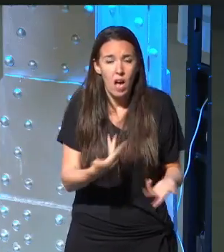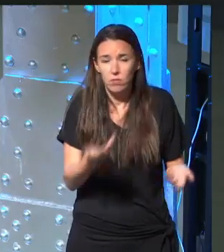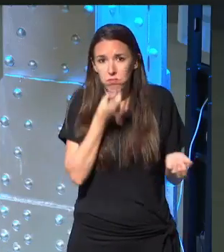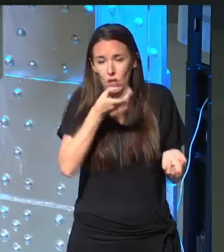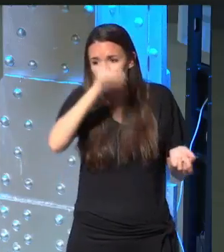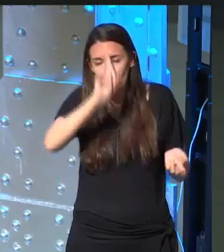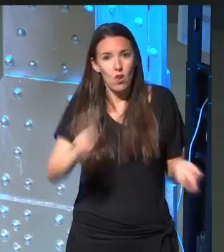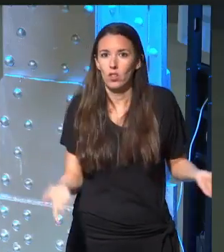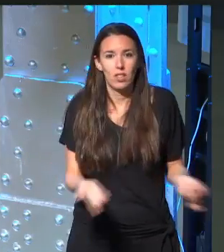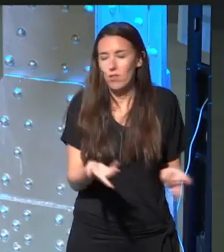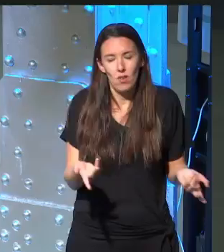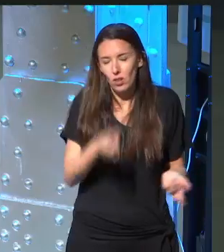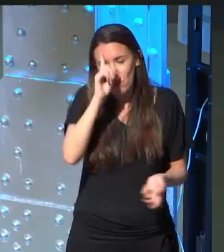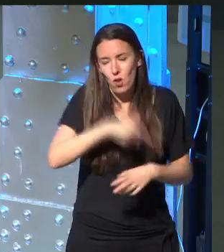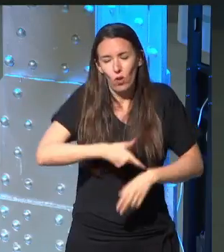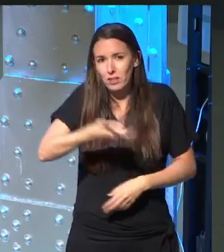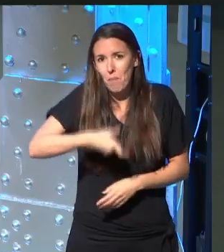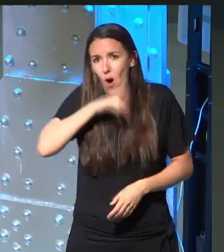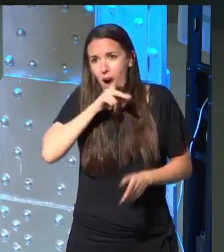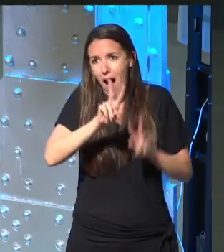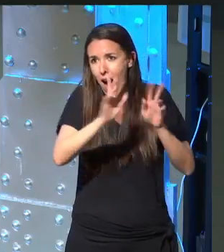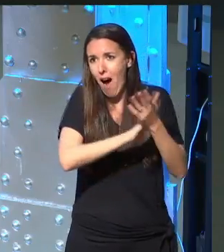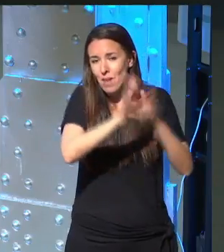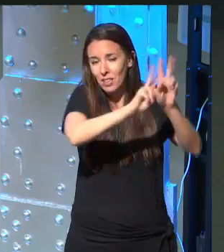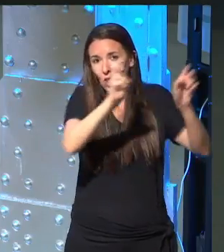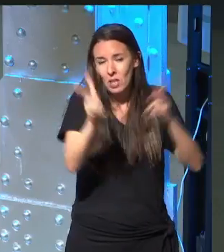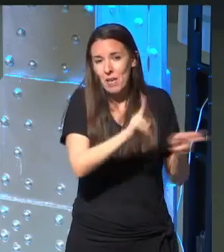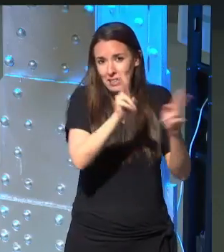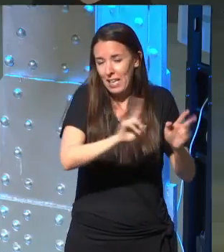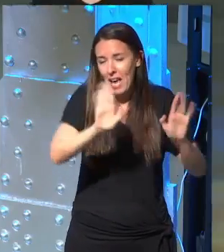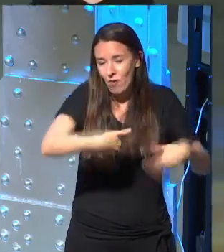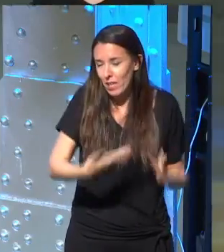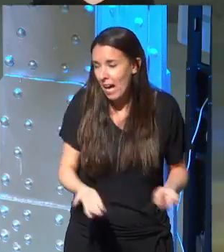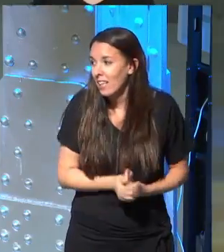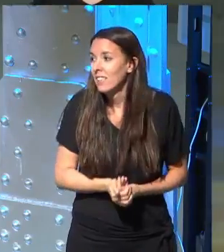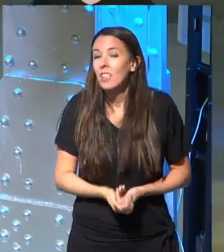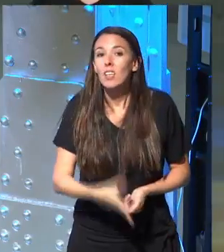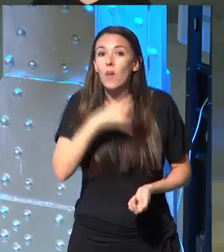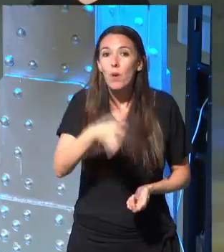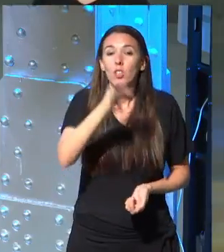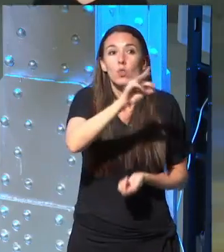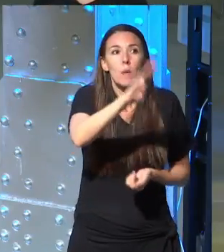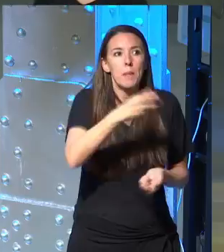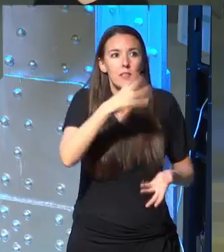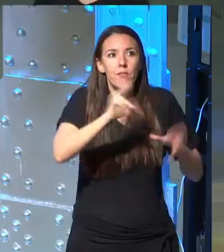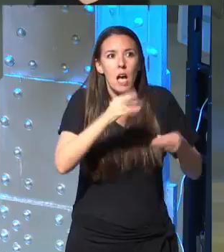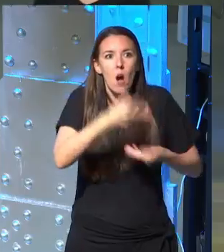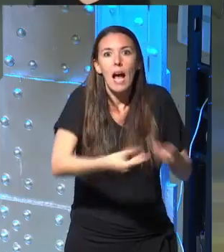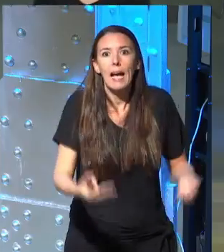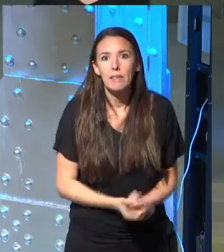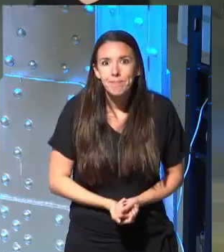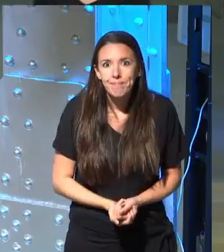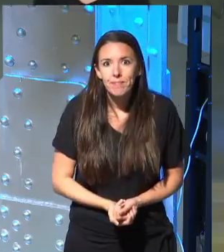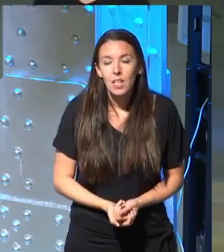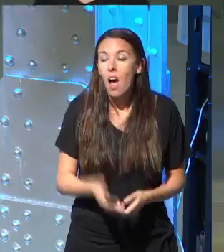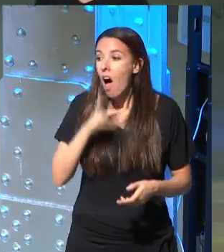Bueno, en fin, no sé, es que me voy a estar mucho rato hablando de Twin Peaks. Voy a llorar al final aquí. Aparte, yeah. Se ha terminado Twin Peaks, ¿era qué? O sea, yo ahora que dices lo